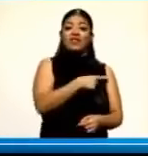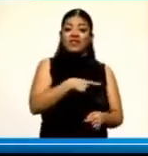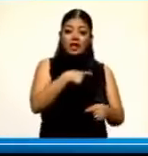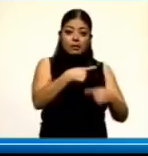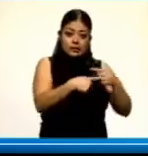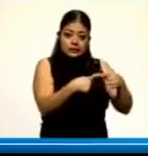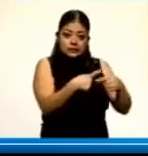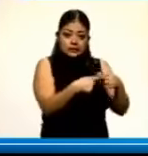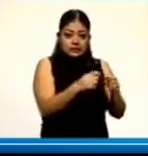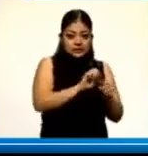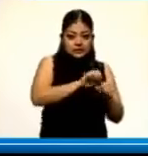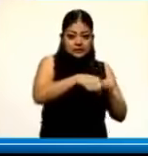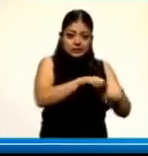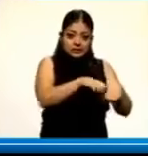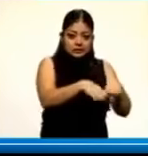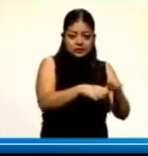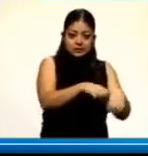acá.